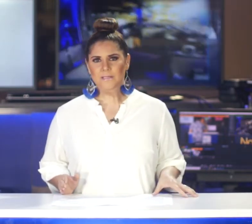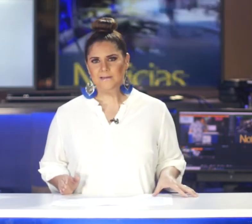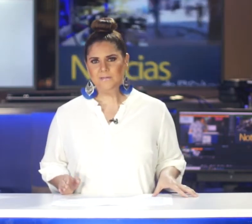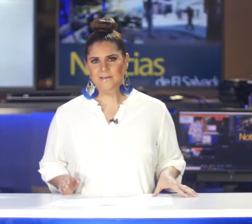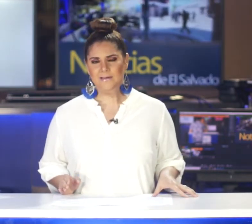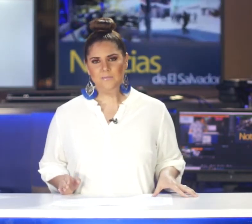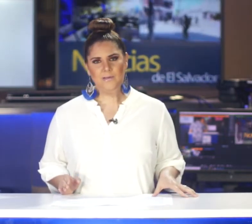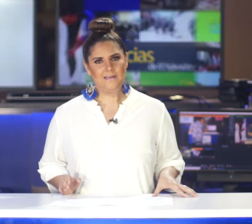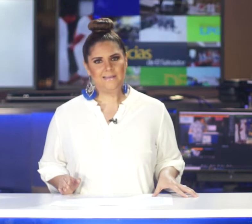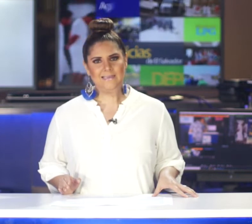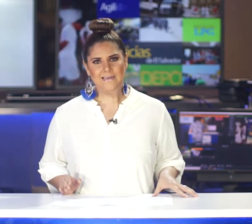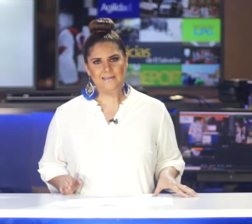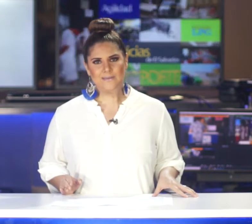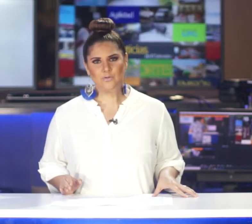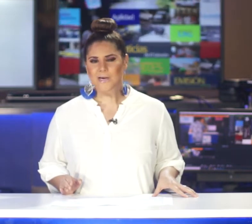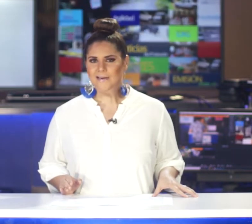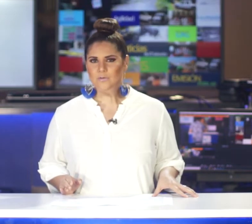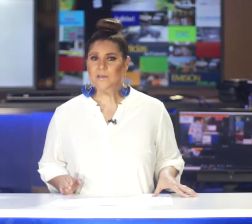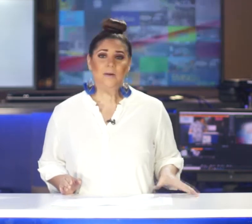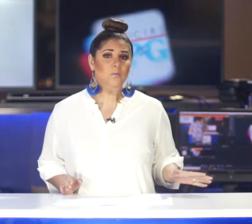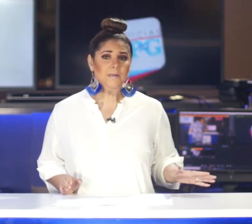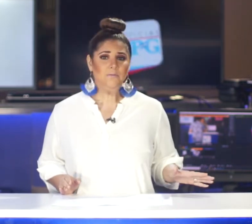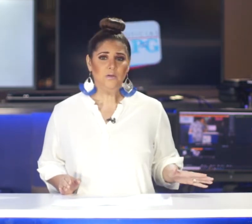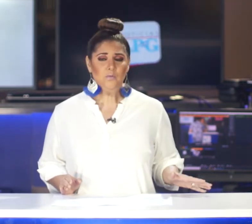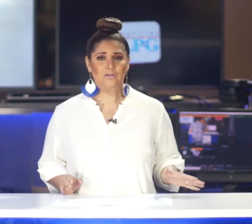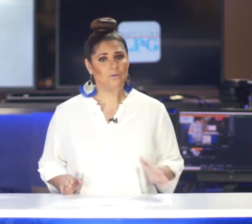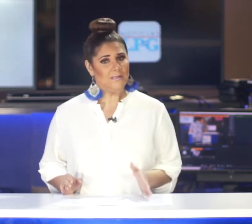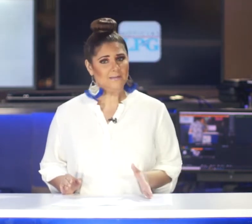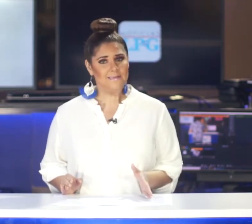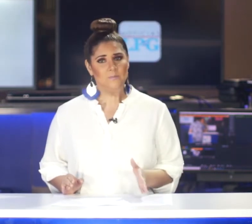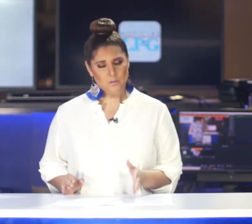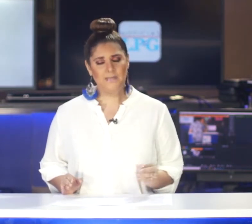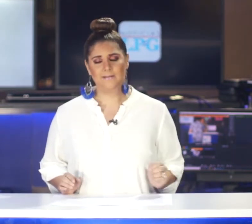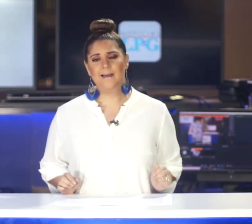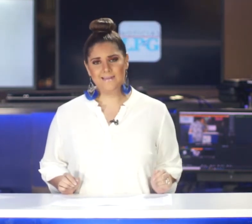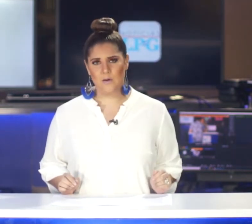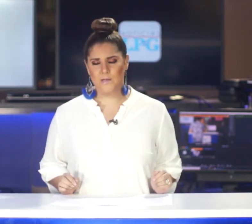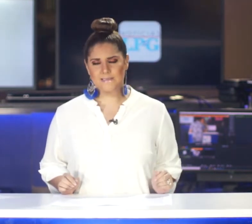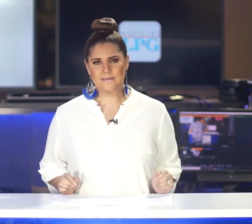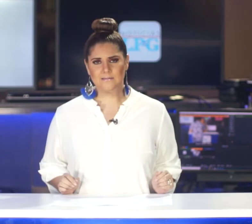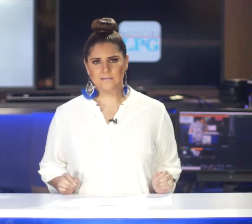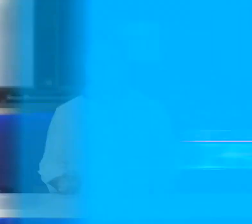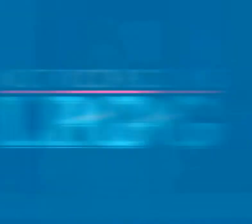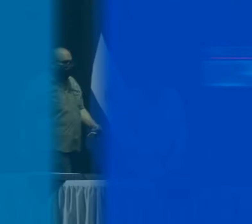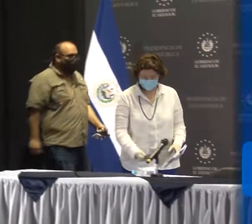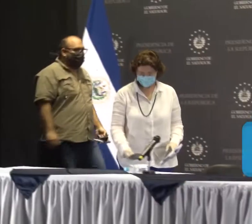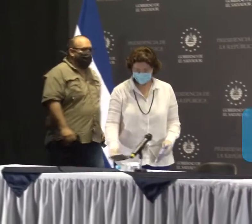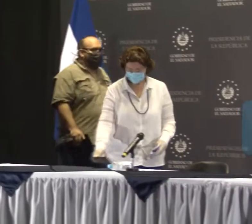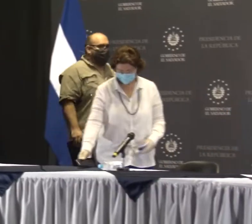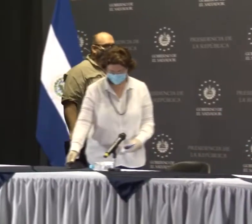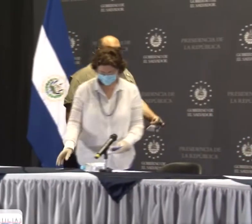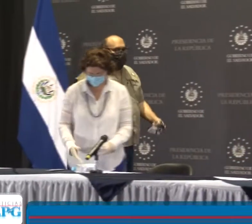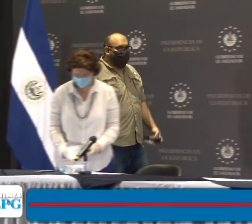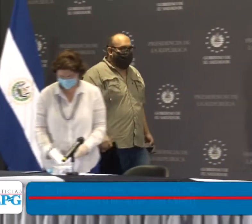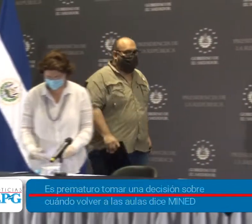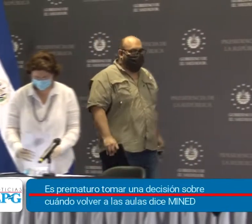se completará mediante la modalidad digital desde los hogares o si en algún momento alumnos y docentes volverán a las aulas. Sería